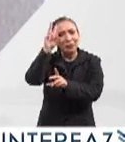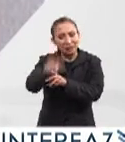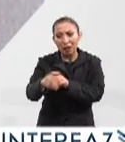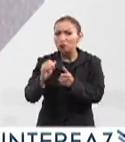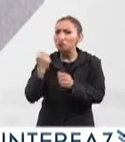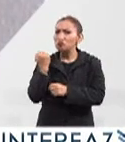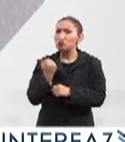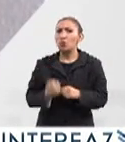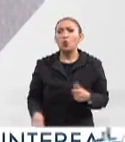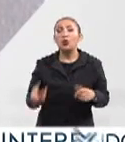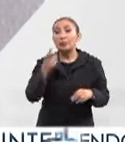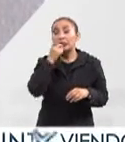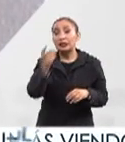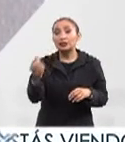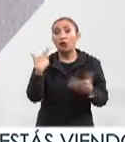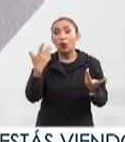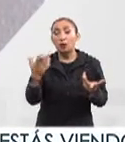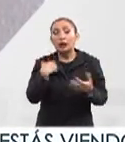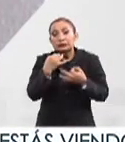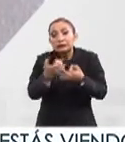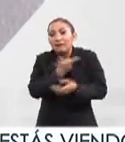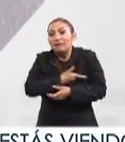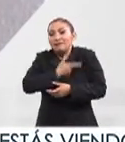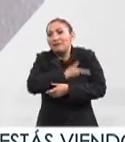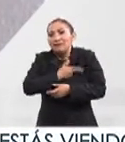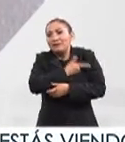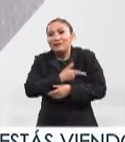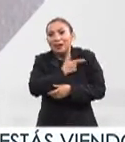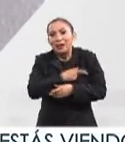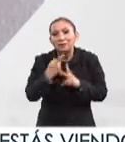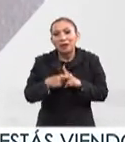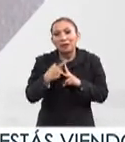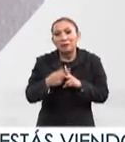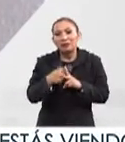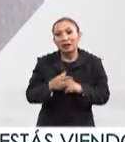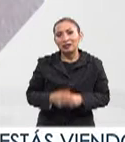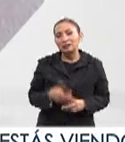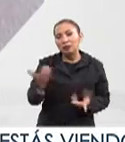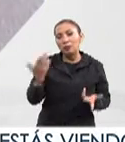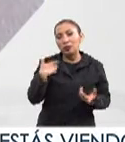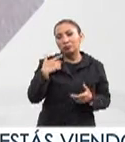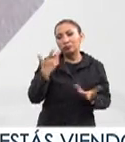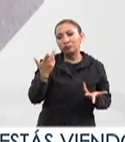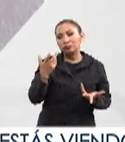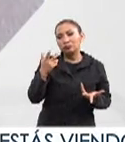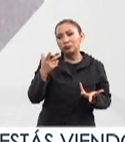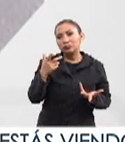se vuelven, incluso se puede volver hasta adictivo, ¿no? Como parte de esta circunstancia en la cual se